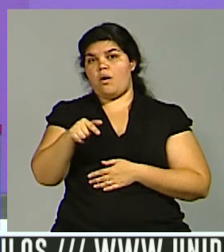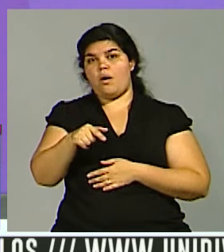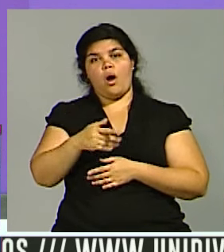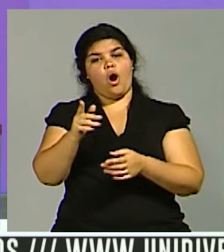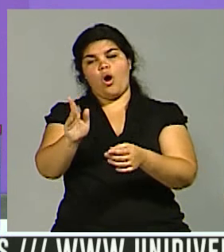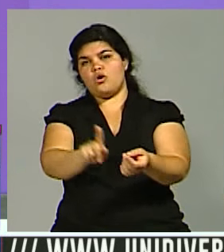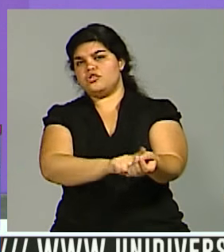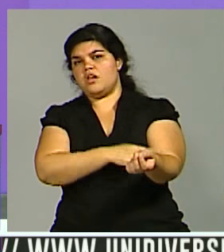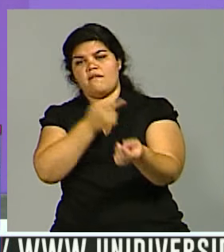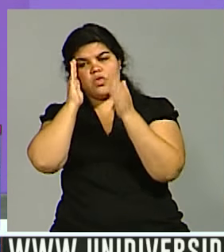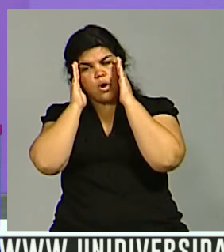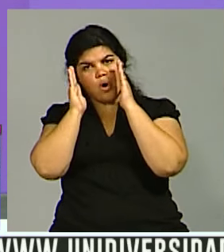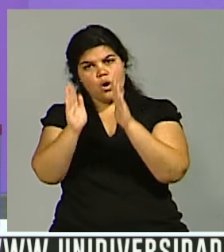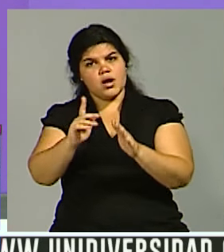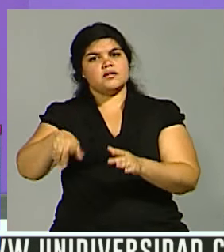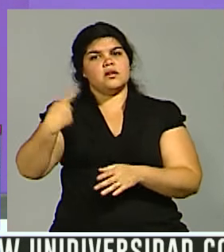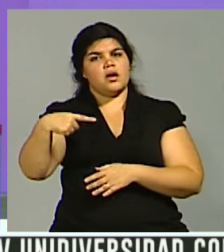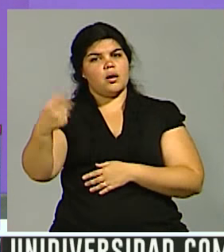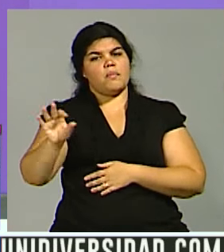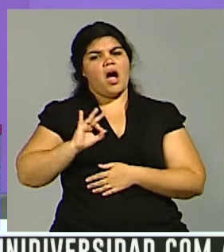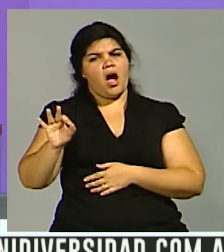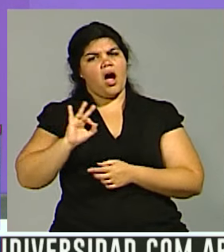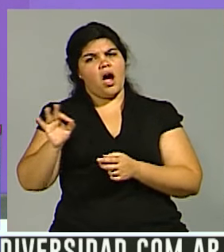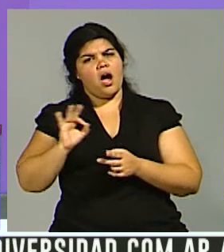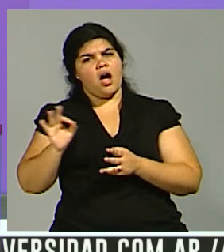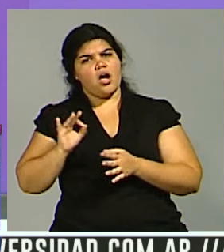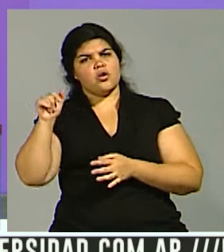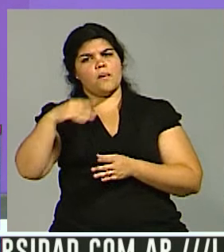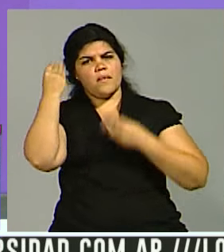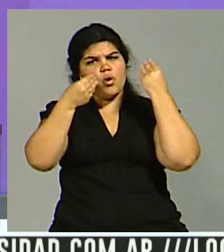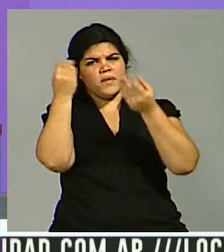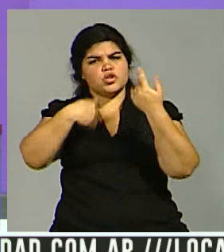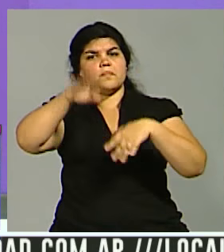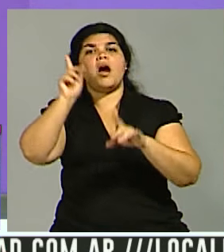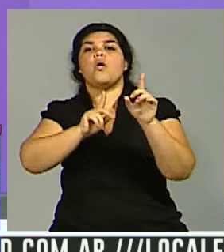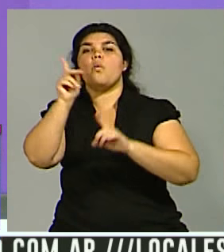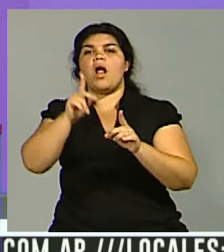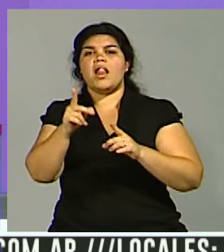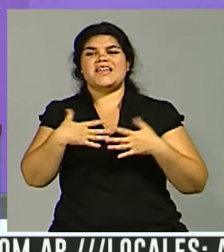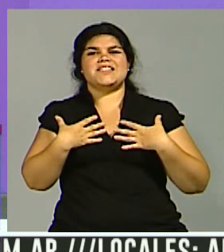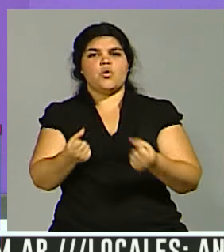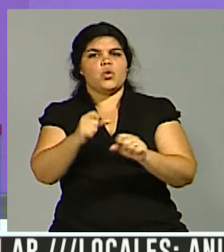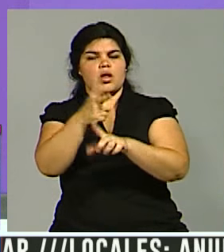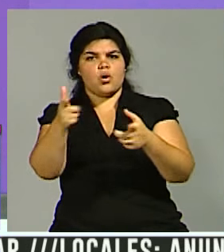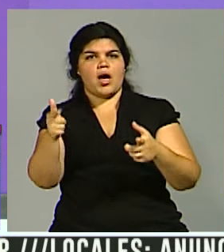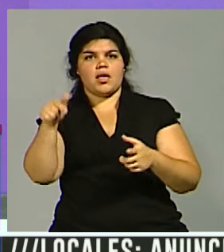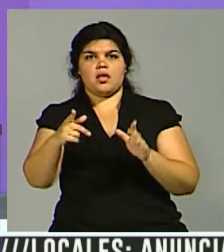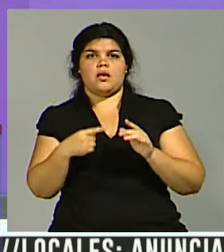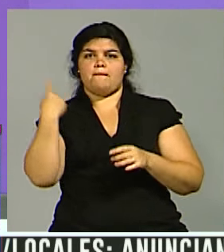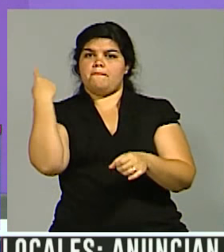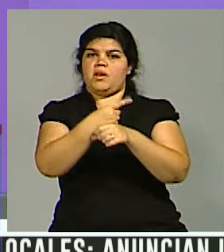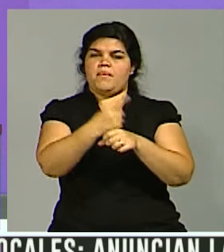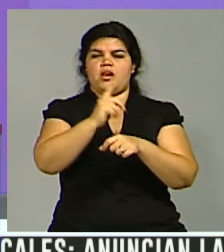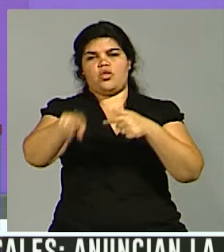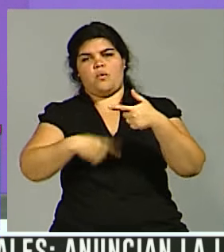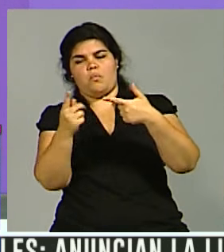particular. Durante muchos años la principal preocupación de los mendocinos fue la inseguridad. Venía liderando, después seguía la inflación,